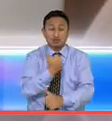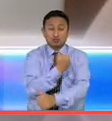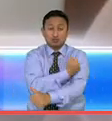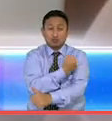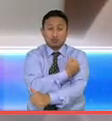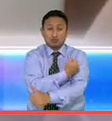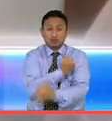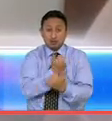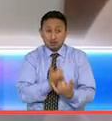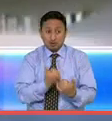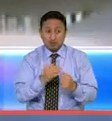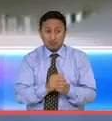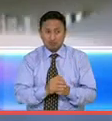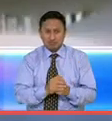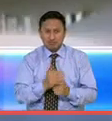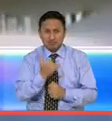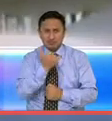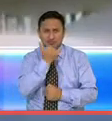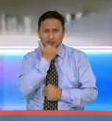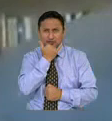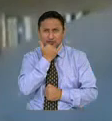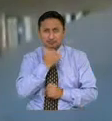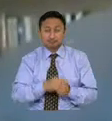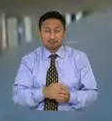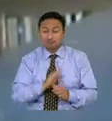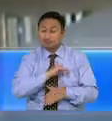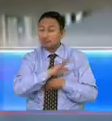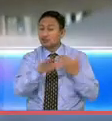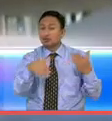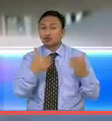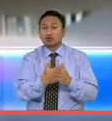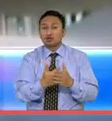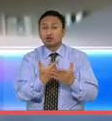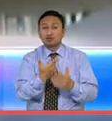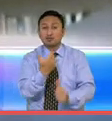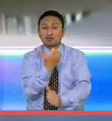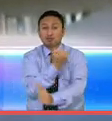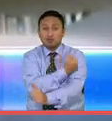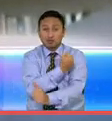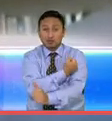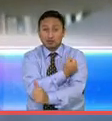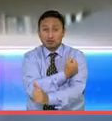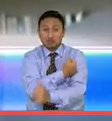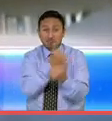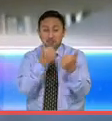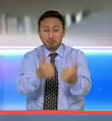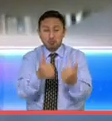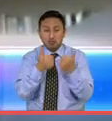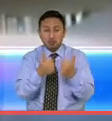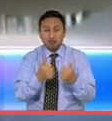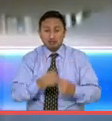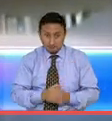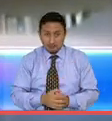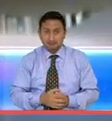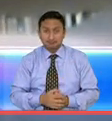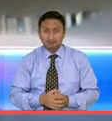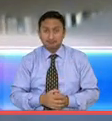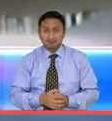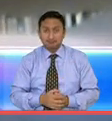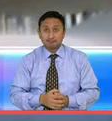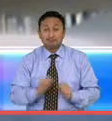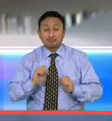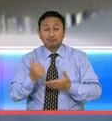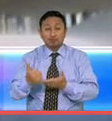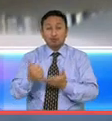ha sido bien transmitida. Todas las vacunas que están en el mercado son efectivas, es decir,